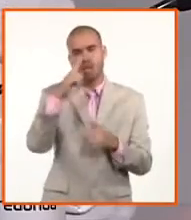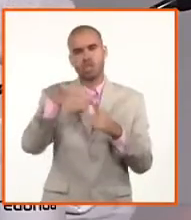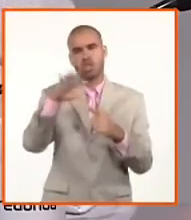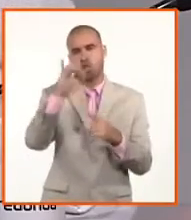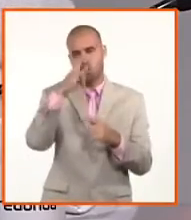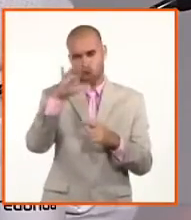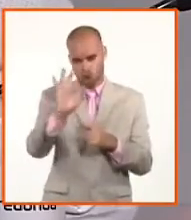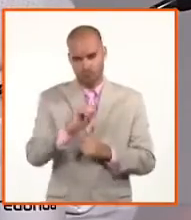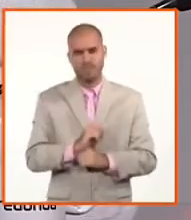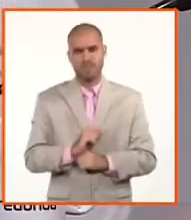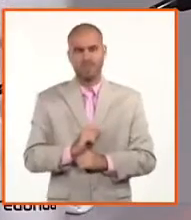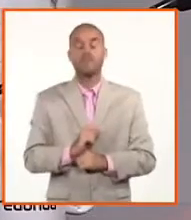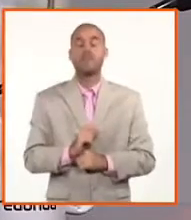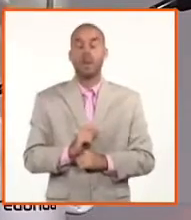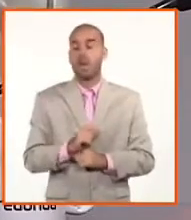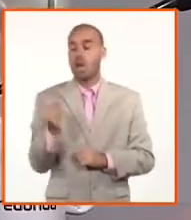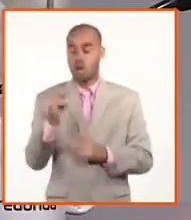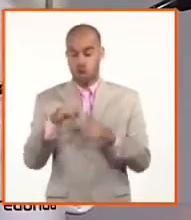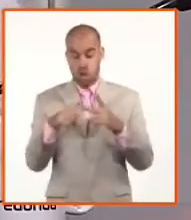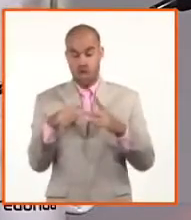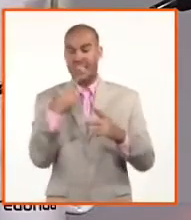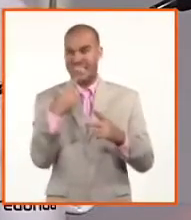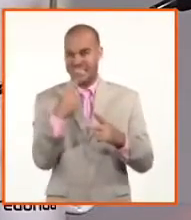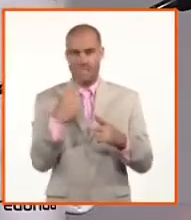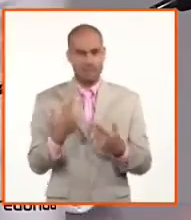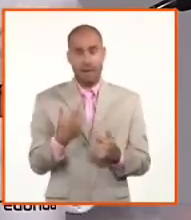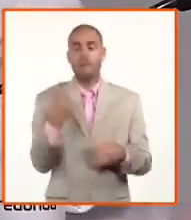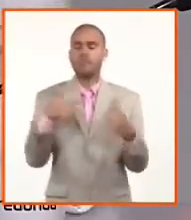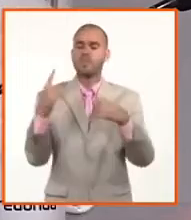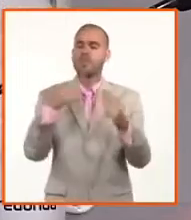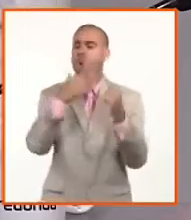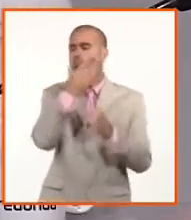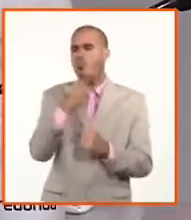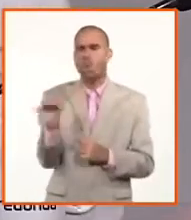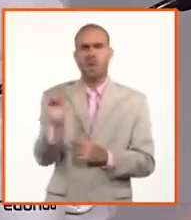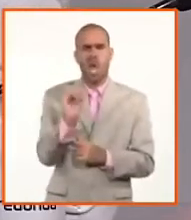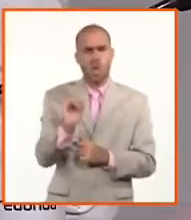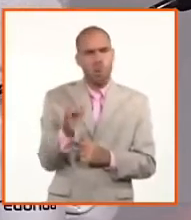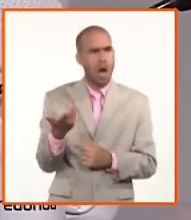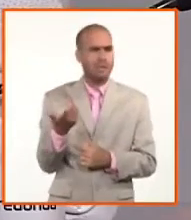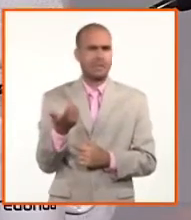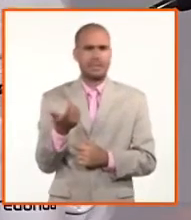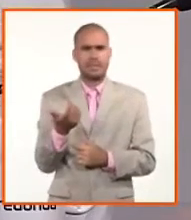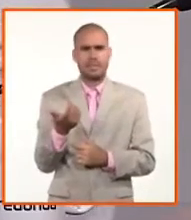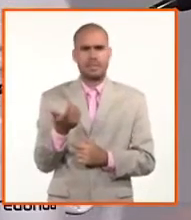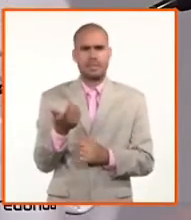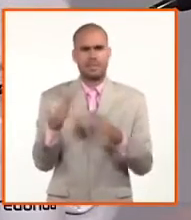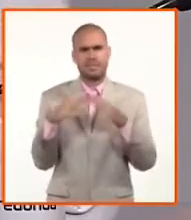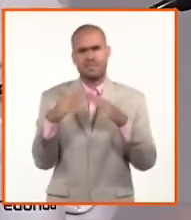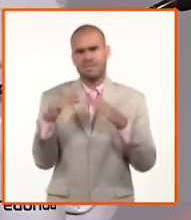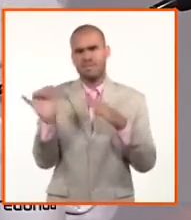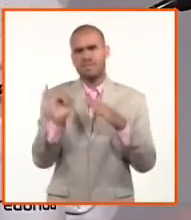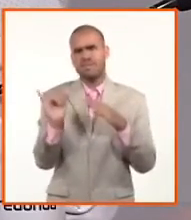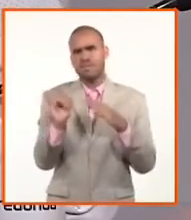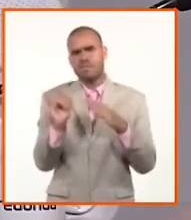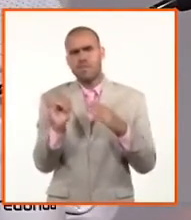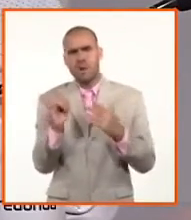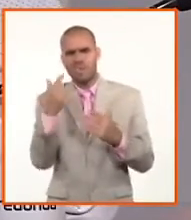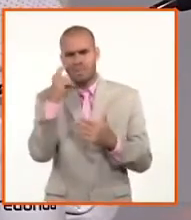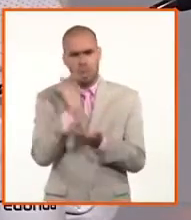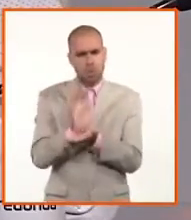como ellos decían que en tanto habían algunos jóvenes enajenados, viviendo la Cuba